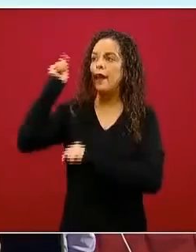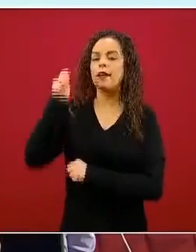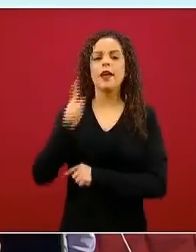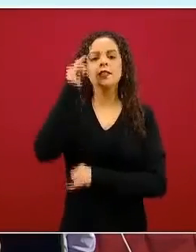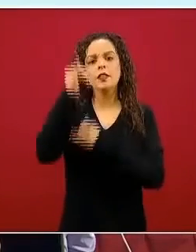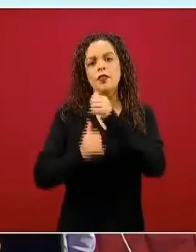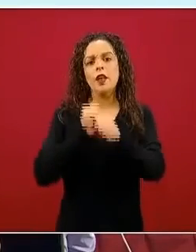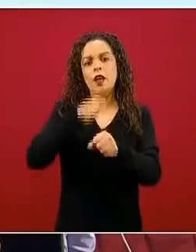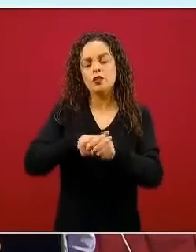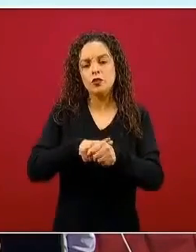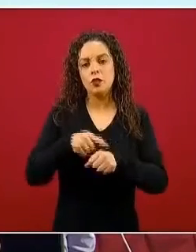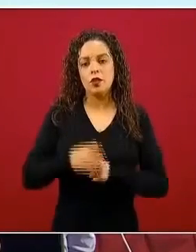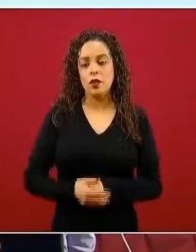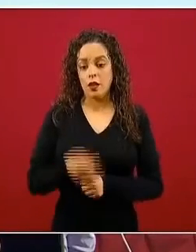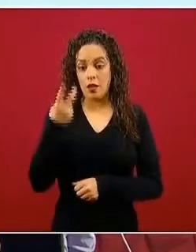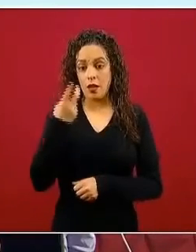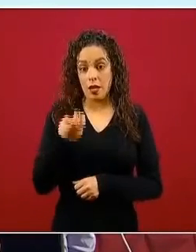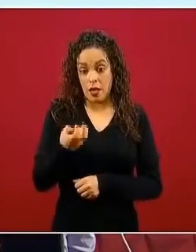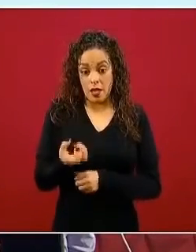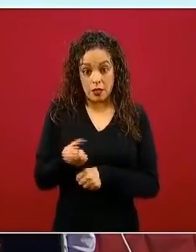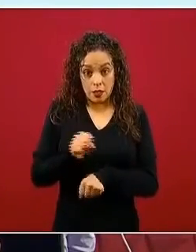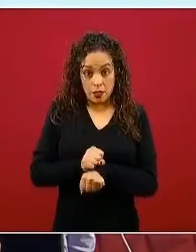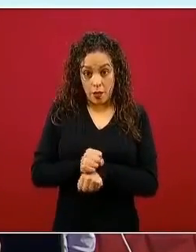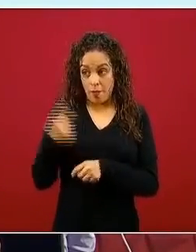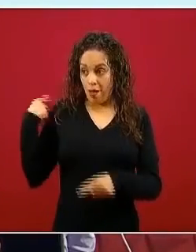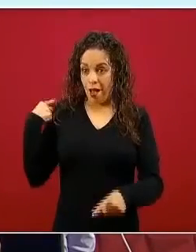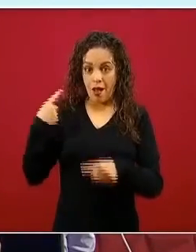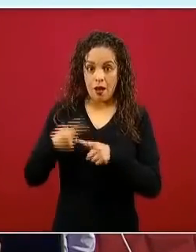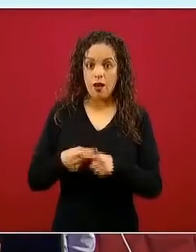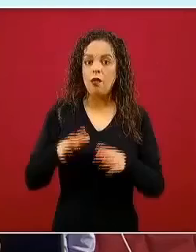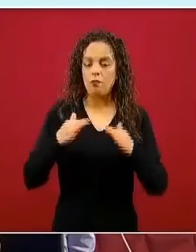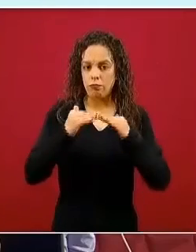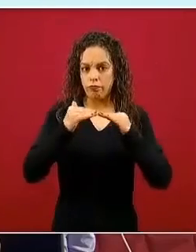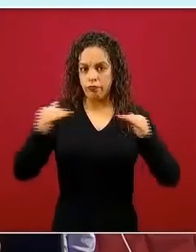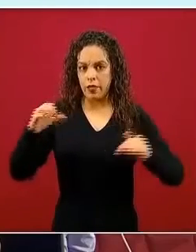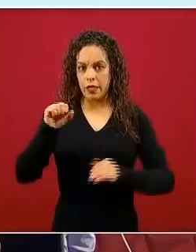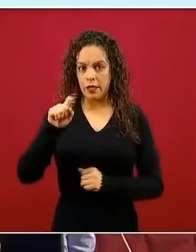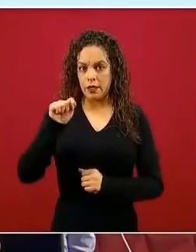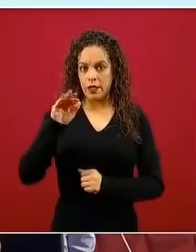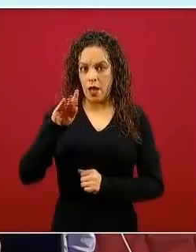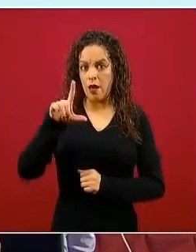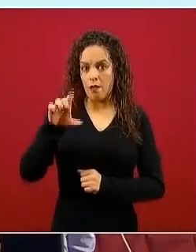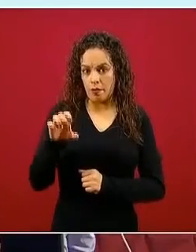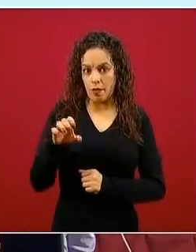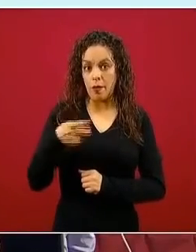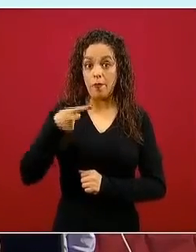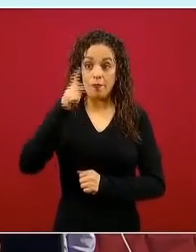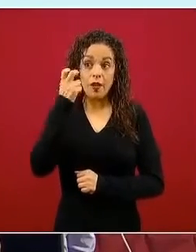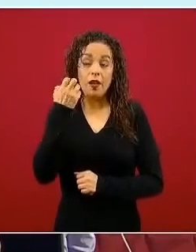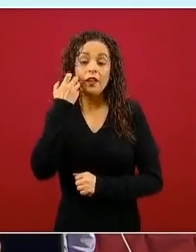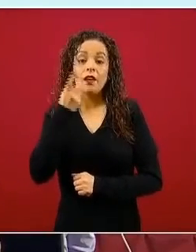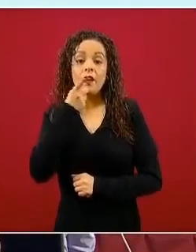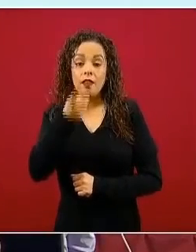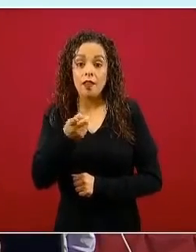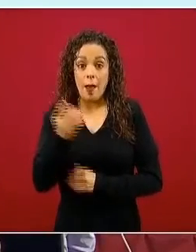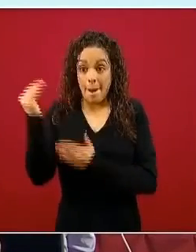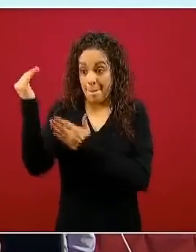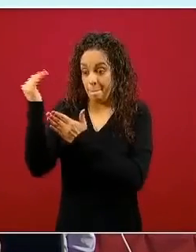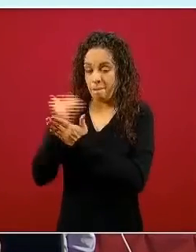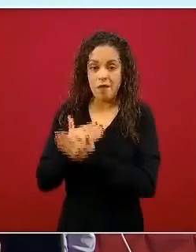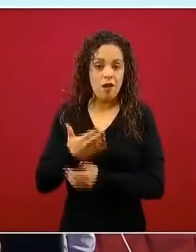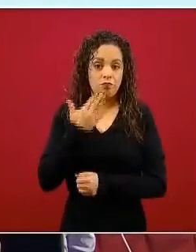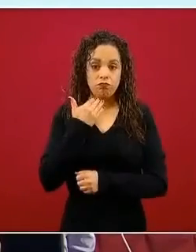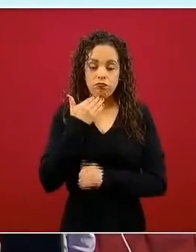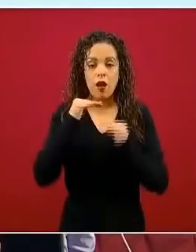estado en la última semana muy estable, pero estable igual significa que no ha habido disminución. Hoy día se